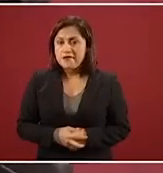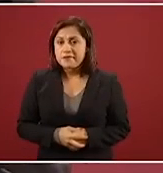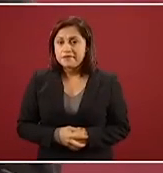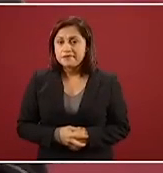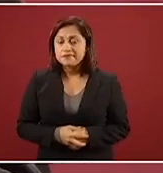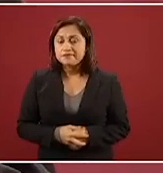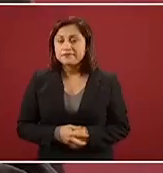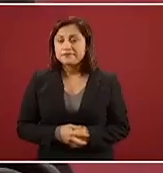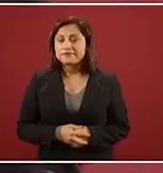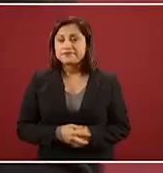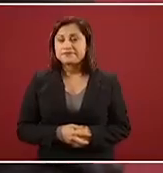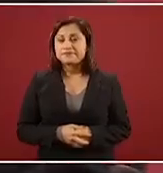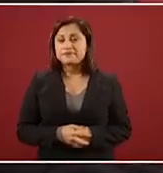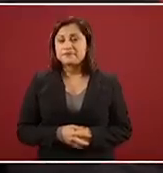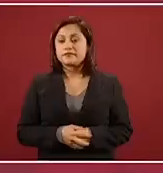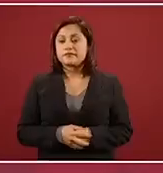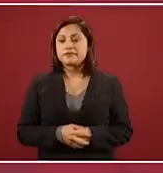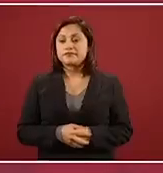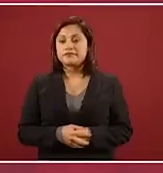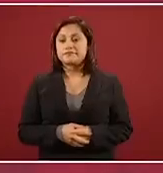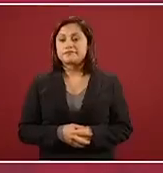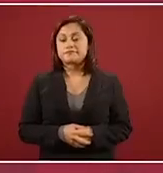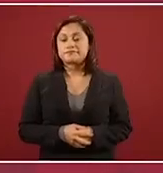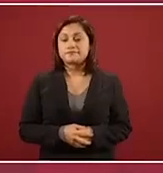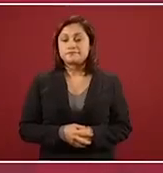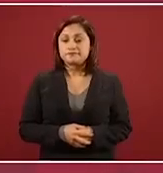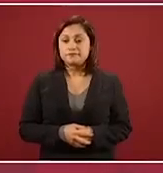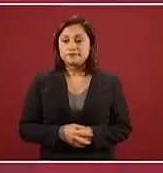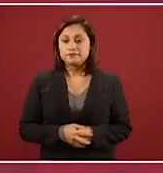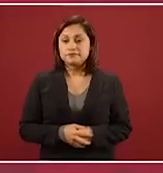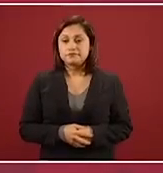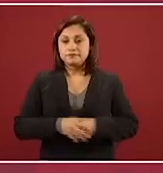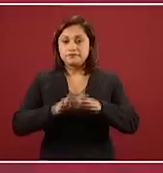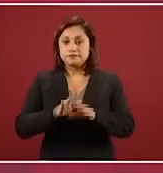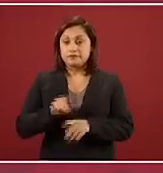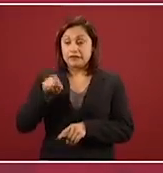Ahora, lo que hizo antes, bueno,